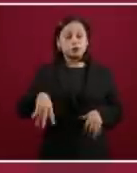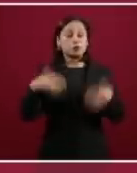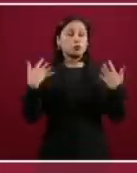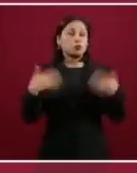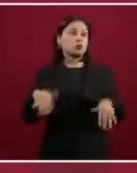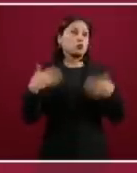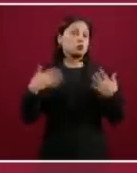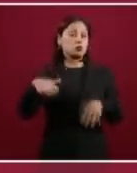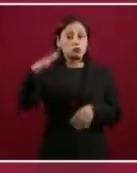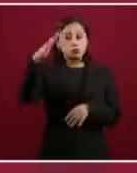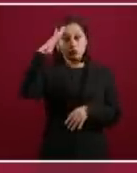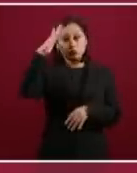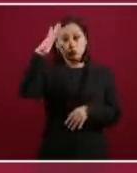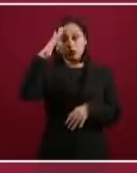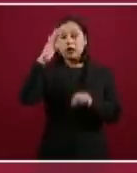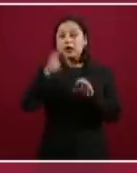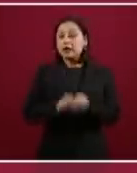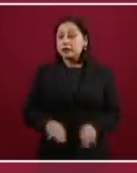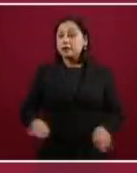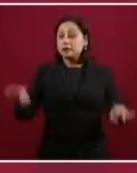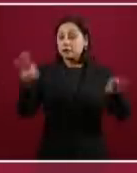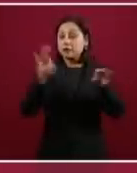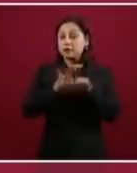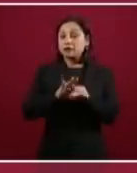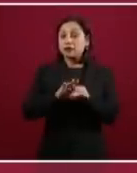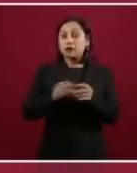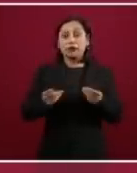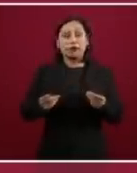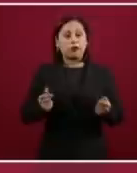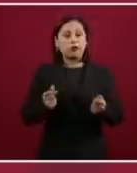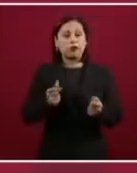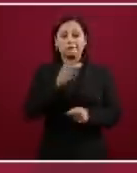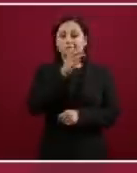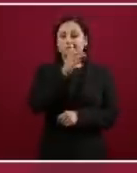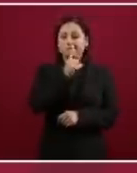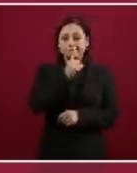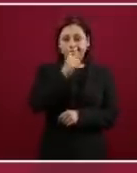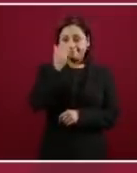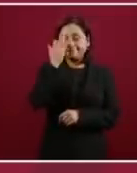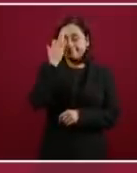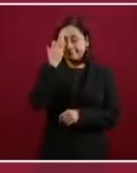importante, o sea, que lleva tiempo.